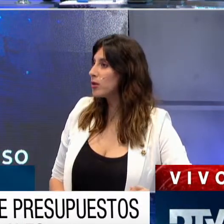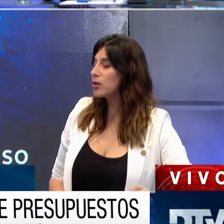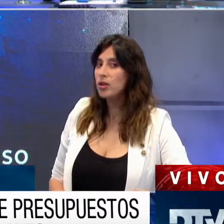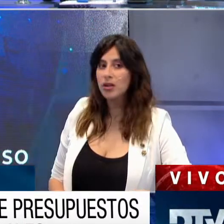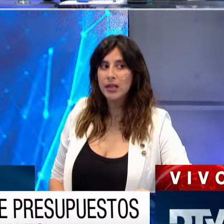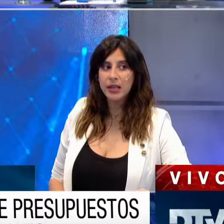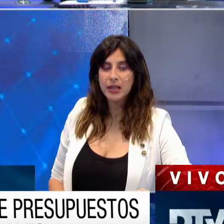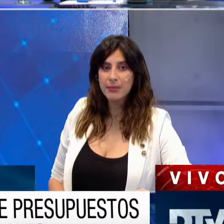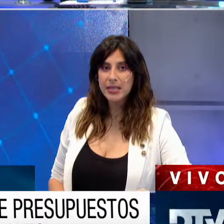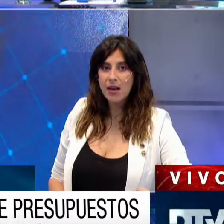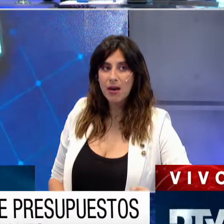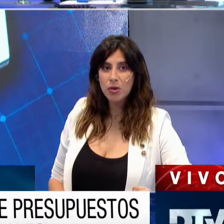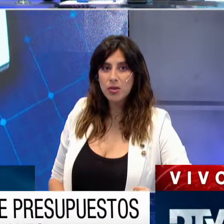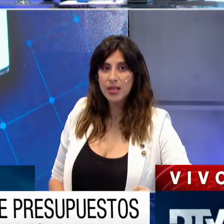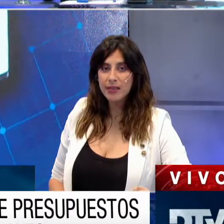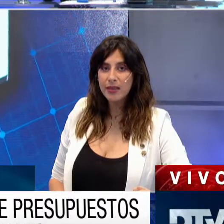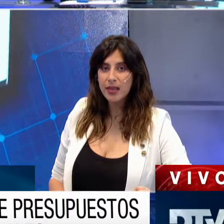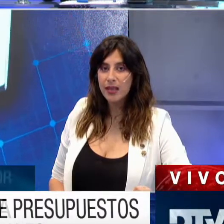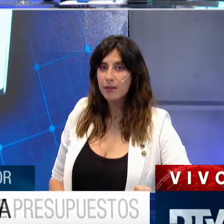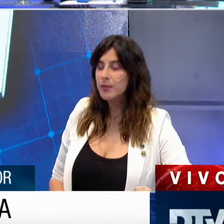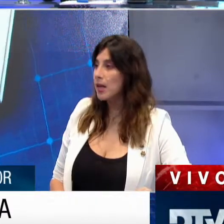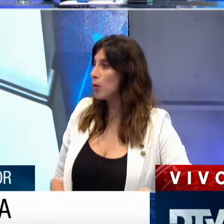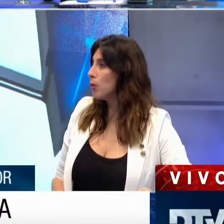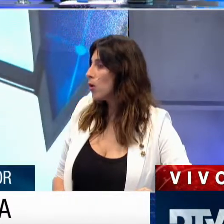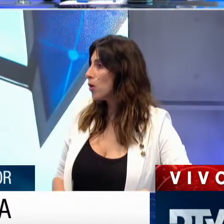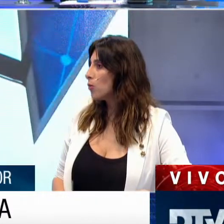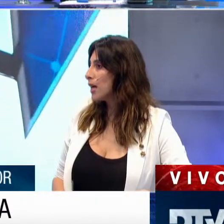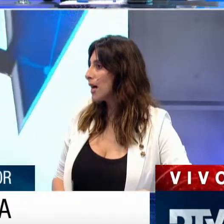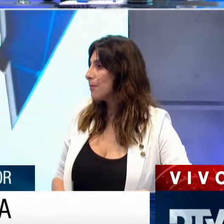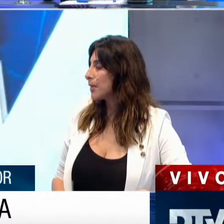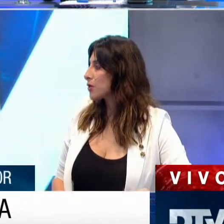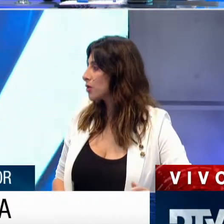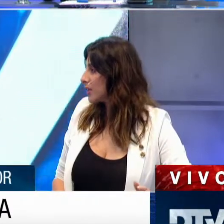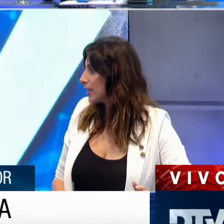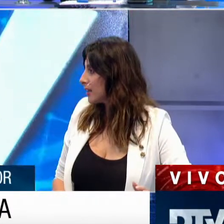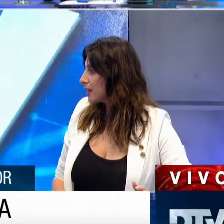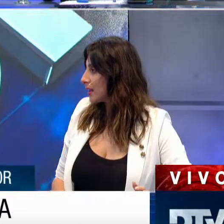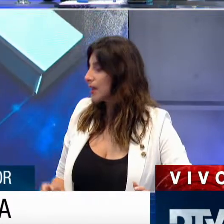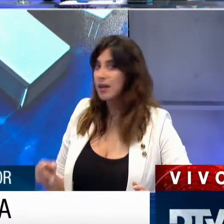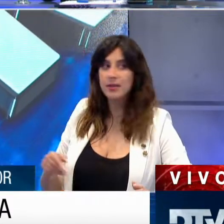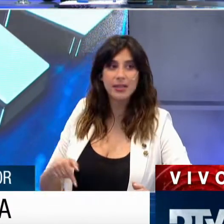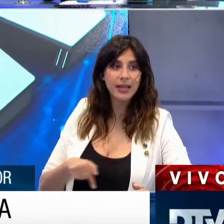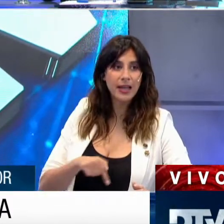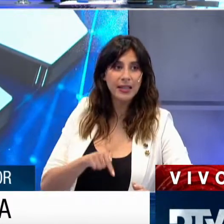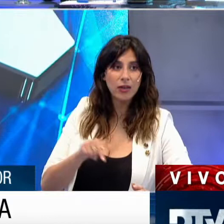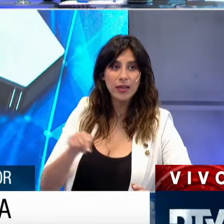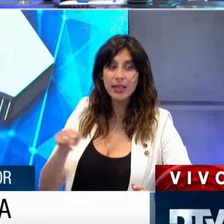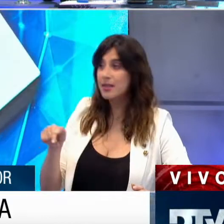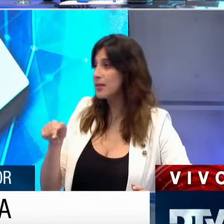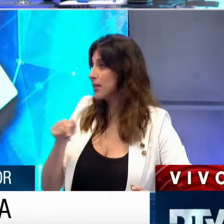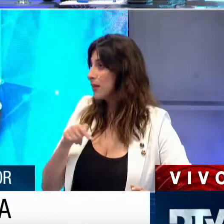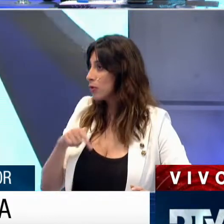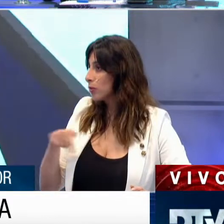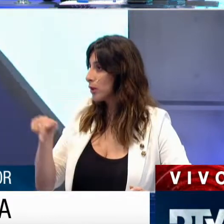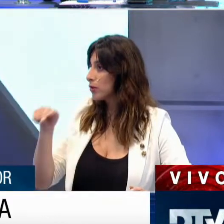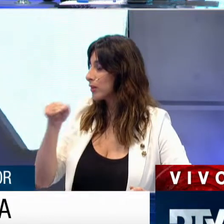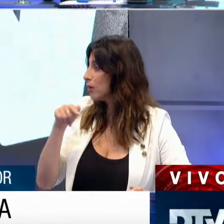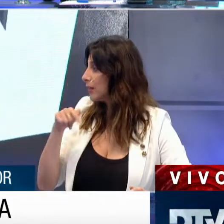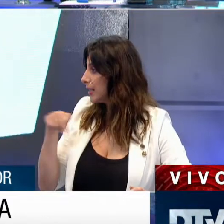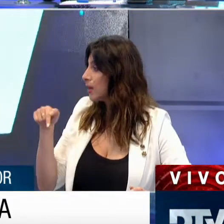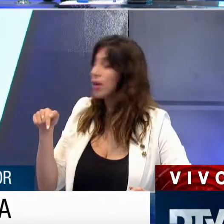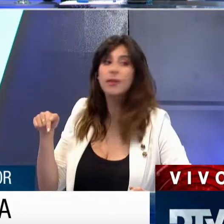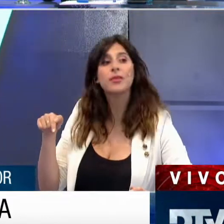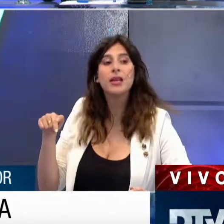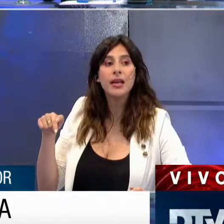Ayer justo repasábamos que hubo una persona que cerca del obelisco, casi se lleva todo puesto